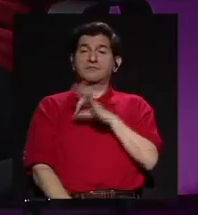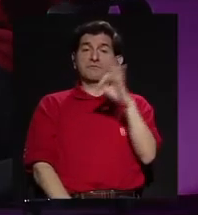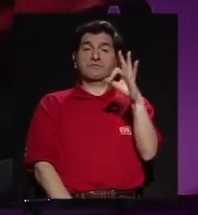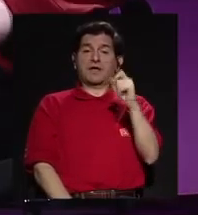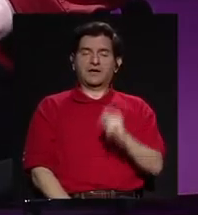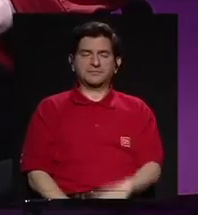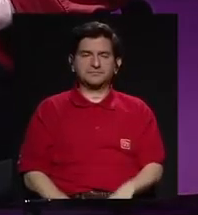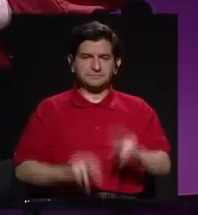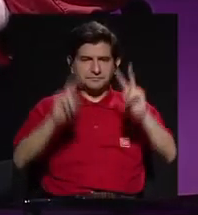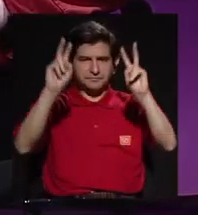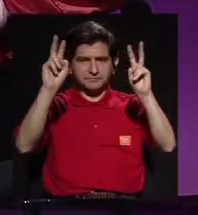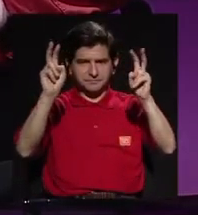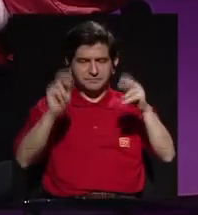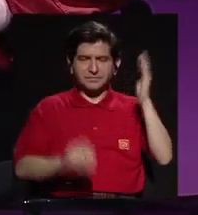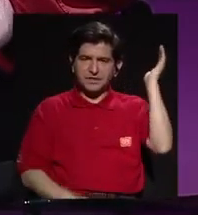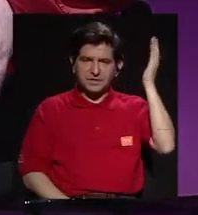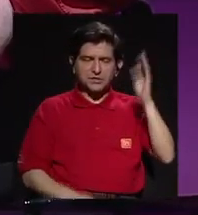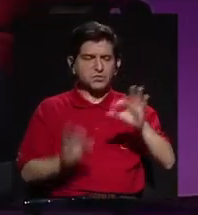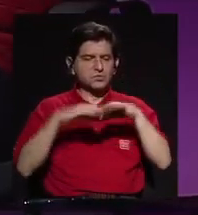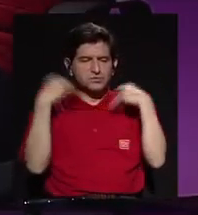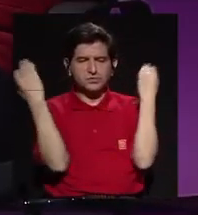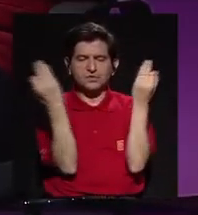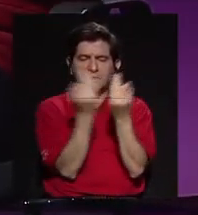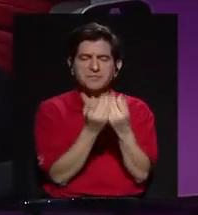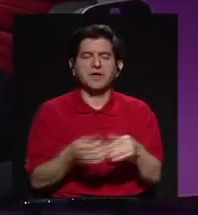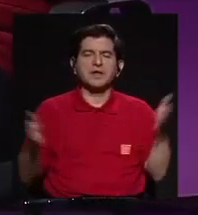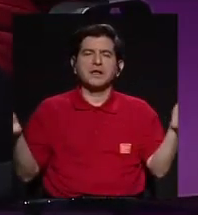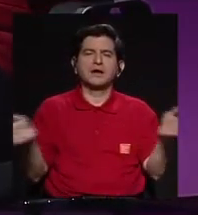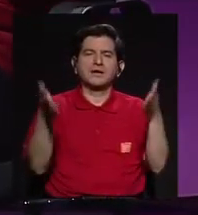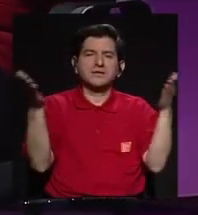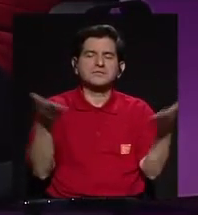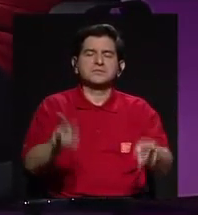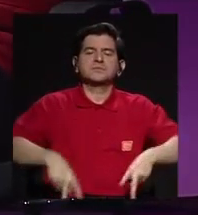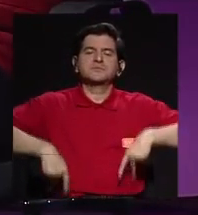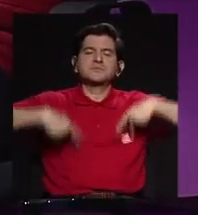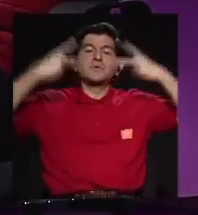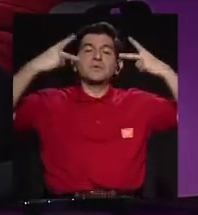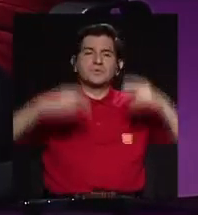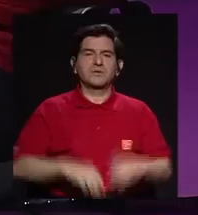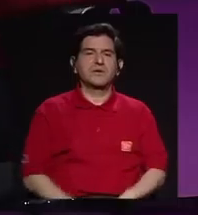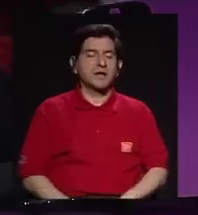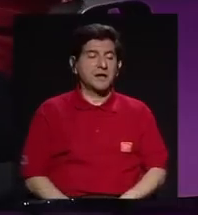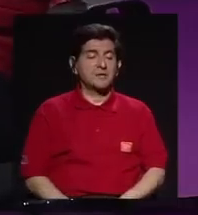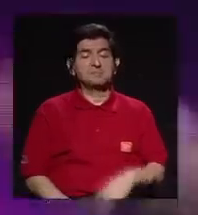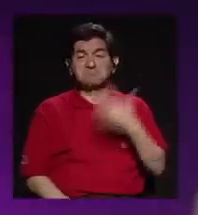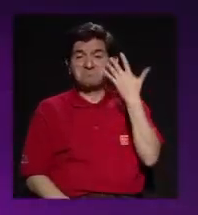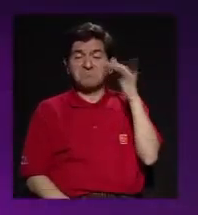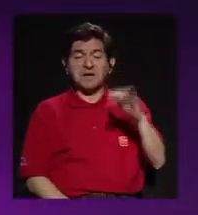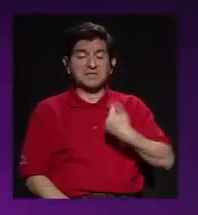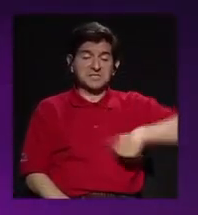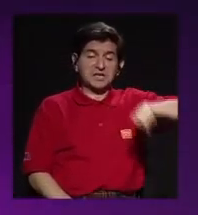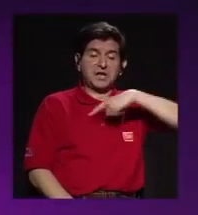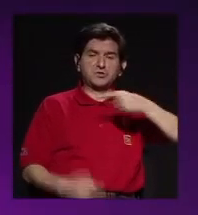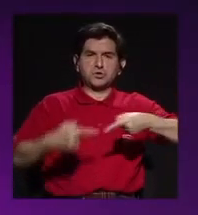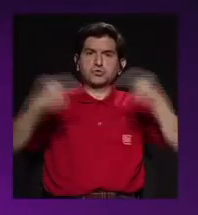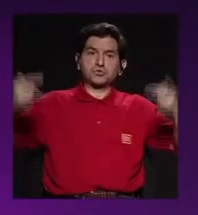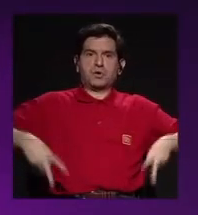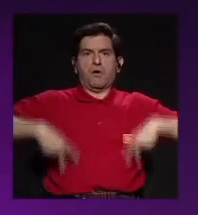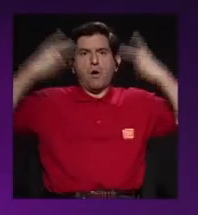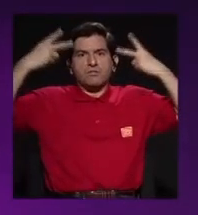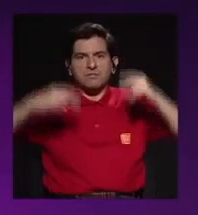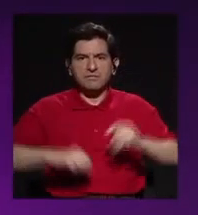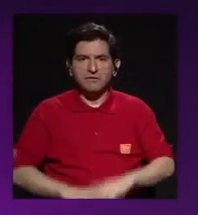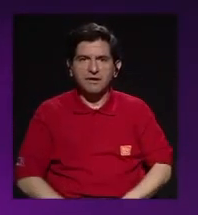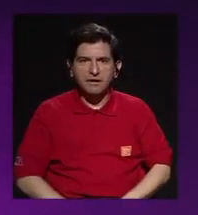con este discurso familista, con este discurso pro vida, que, ¿verdad?, que pareciera que los otros estamos en contra de la vida, cuando en